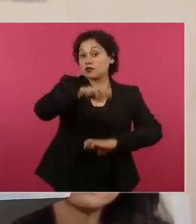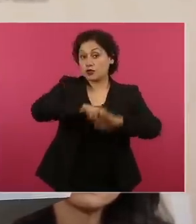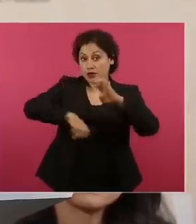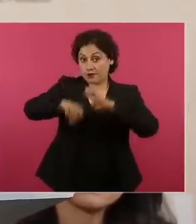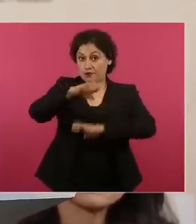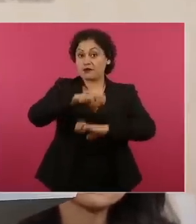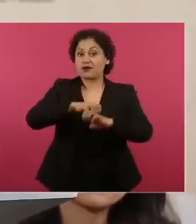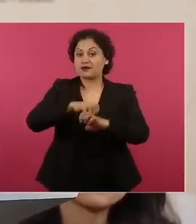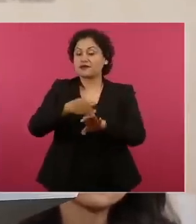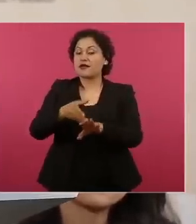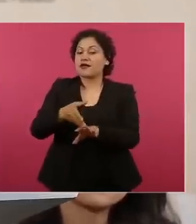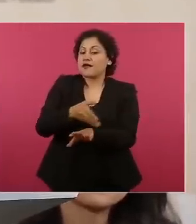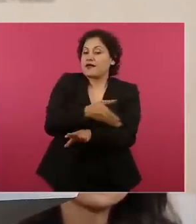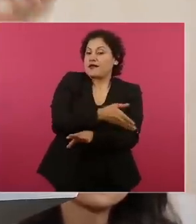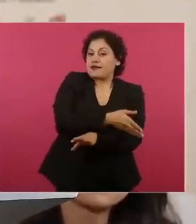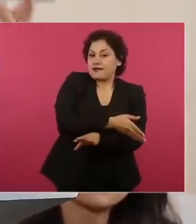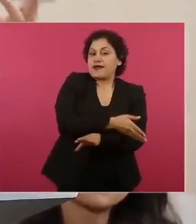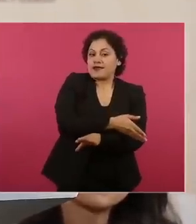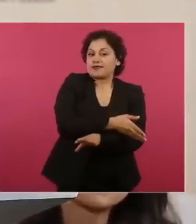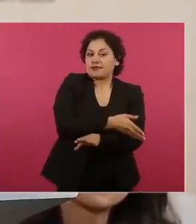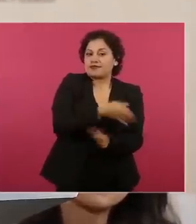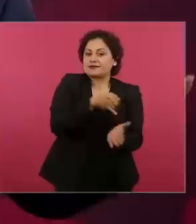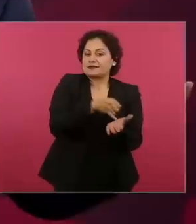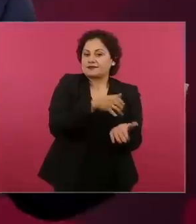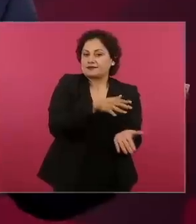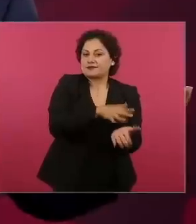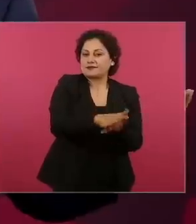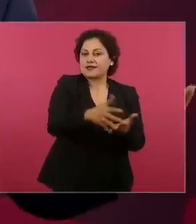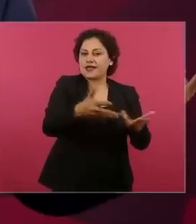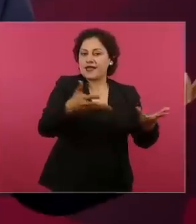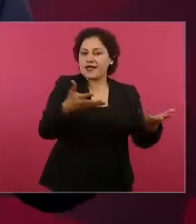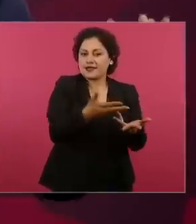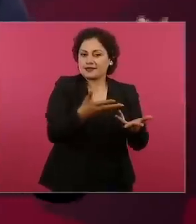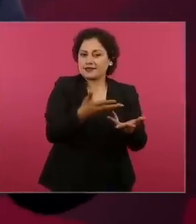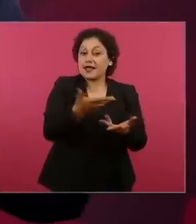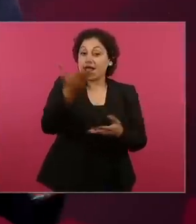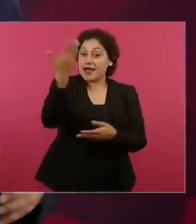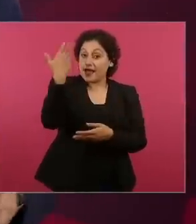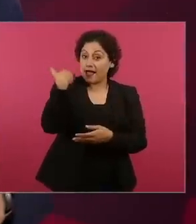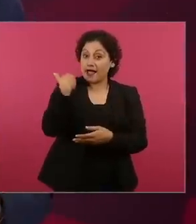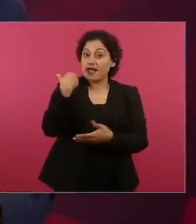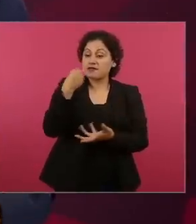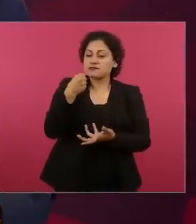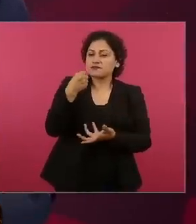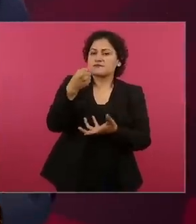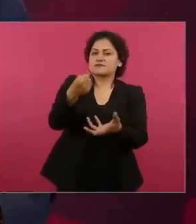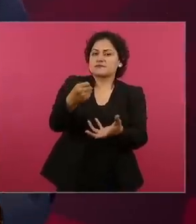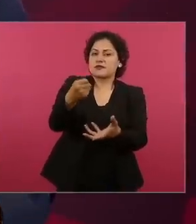recibían más de 1,000 millones al año.